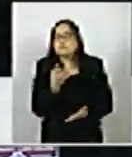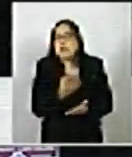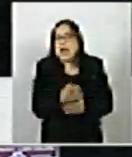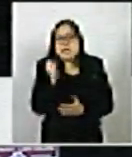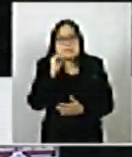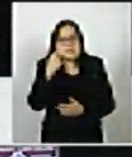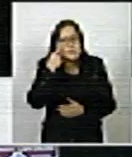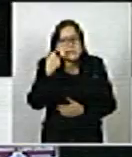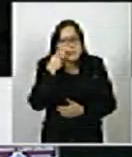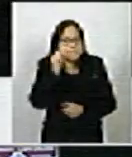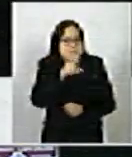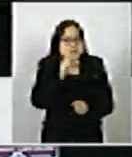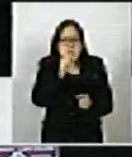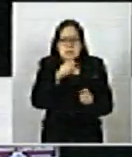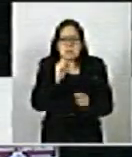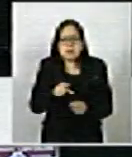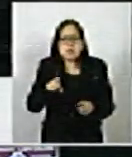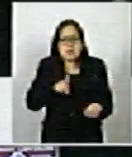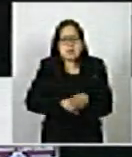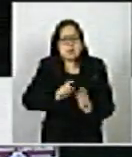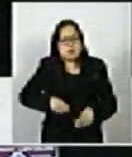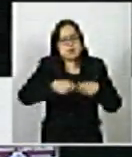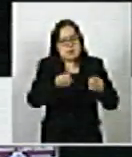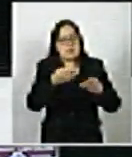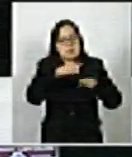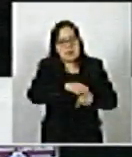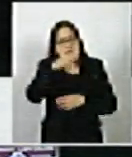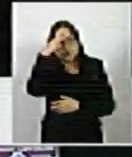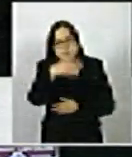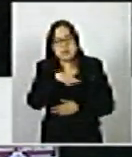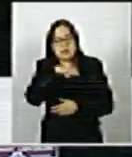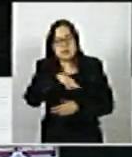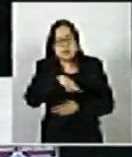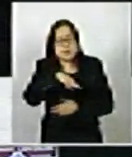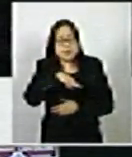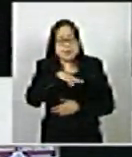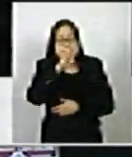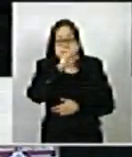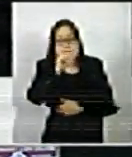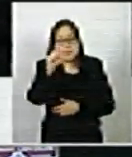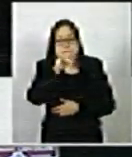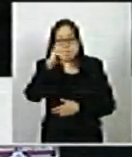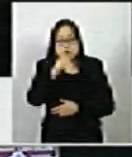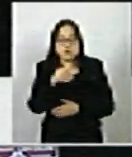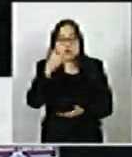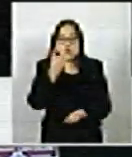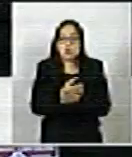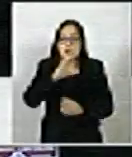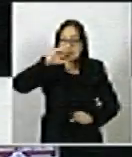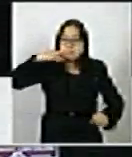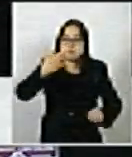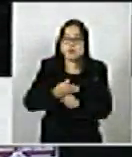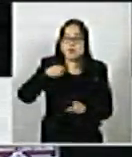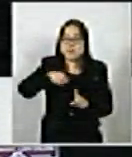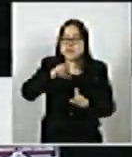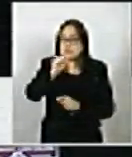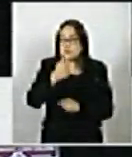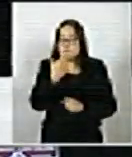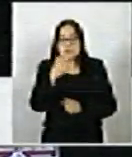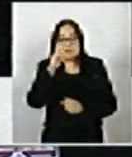legalmente concedido al banco de méxico que la función principal de hacienda sea